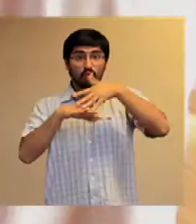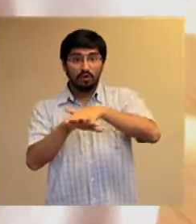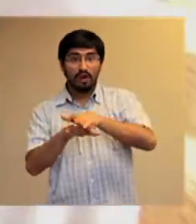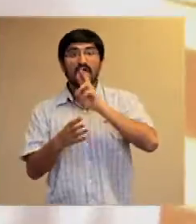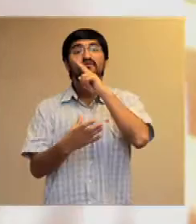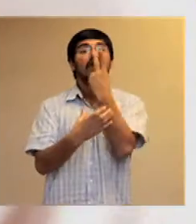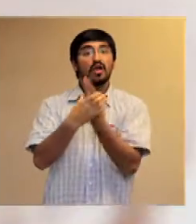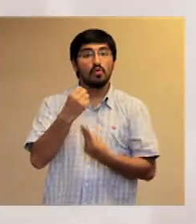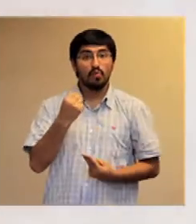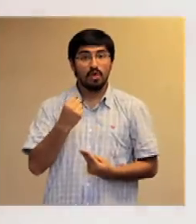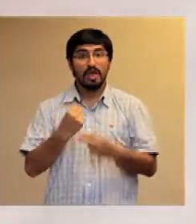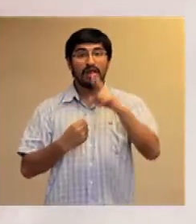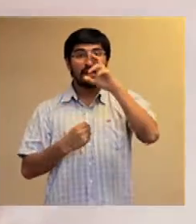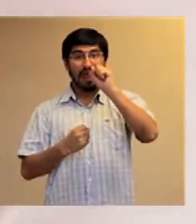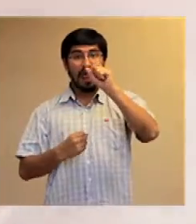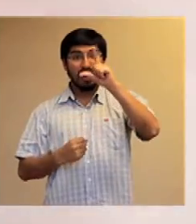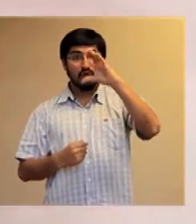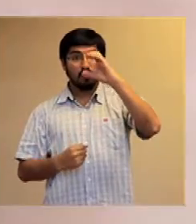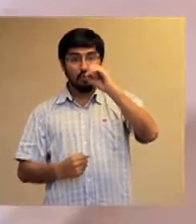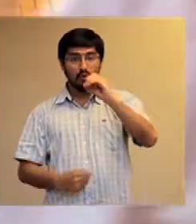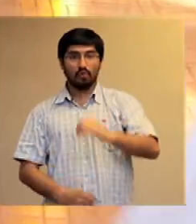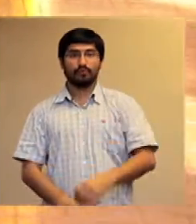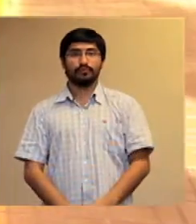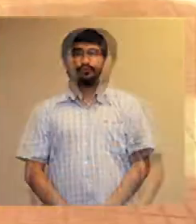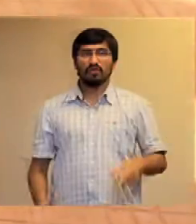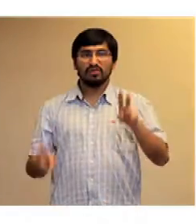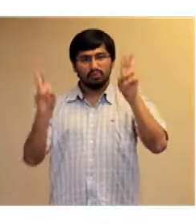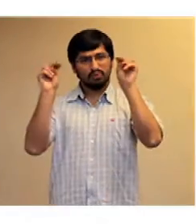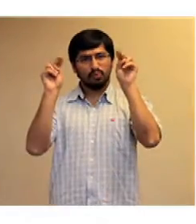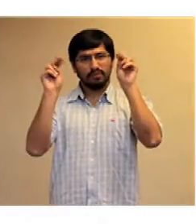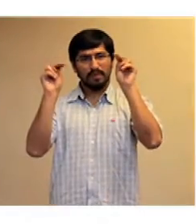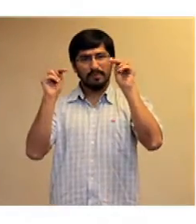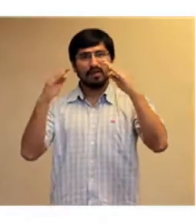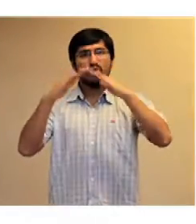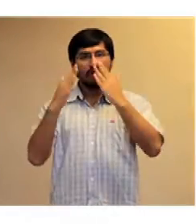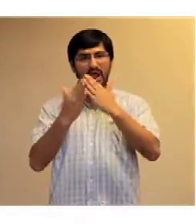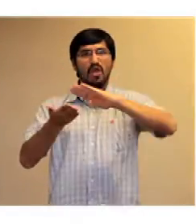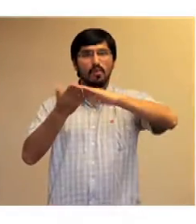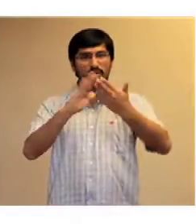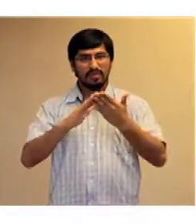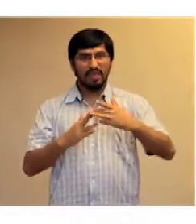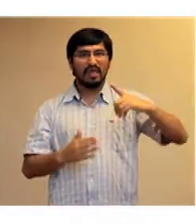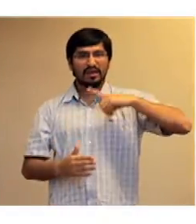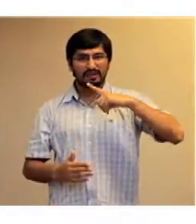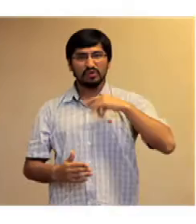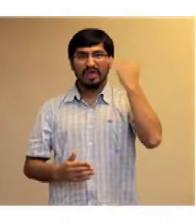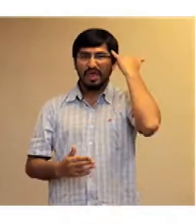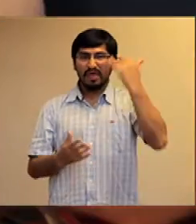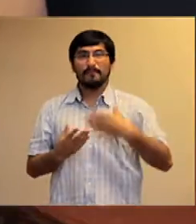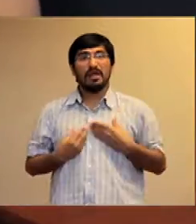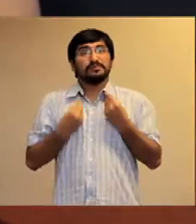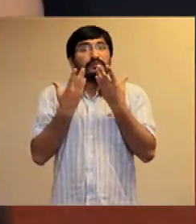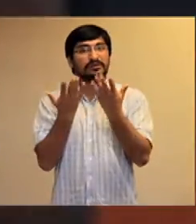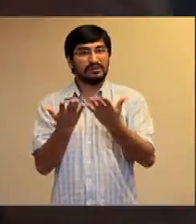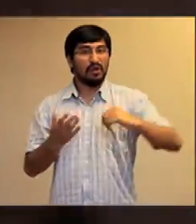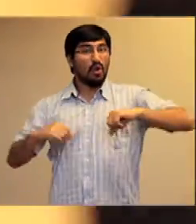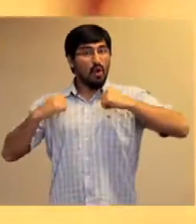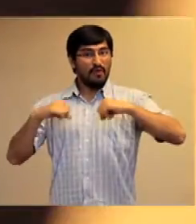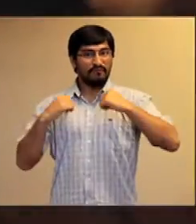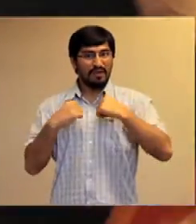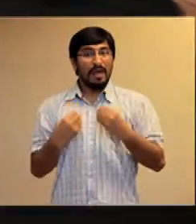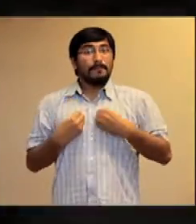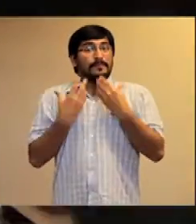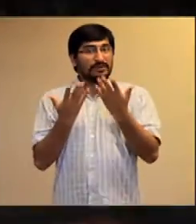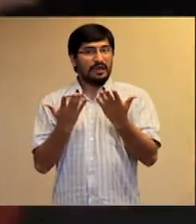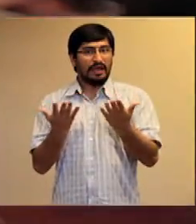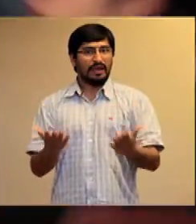Tiene que ver con su hogar, con su comunidad, con el liceo. Eso es lo que tienes que tratar de que esas ideas salgan en los chiquillos y que